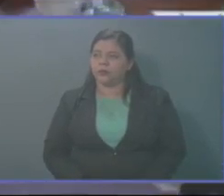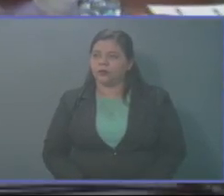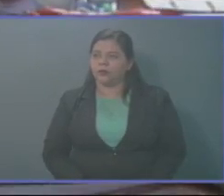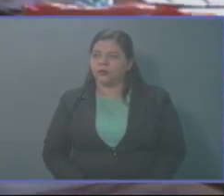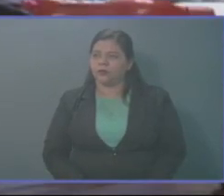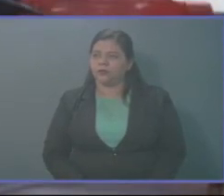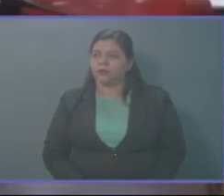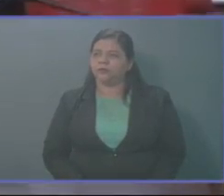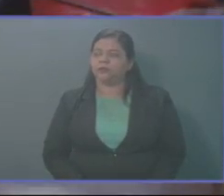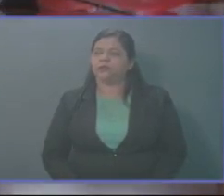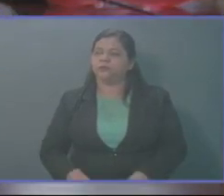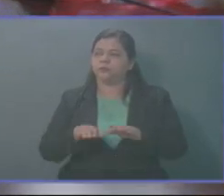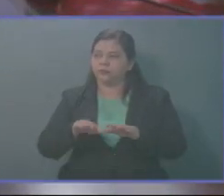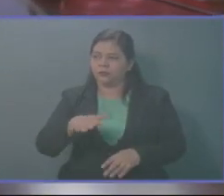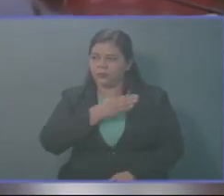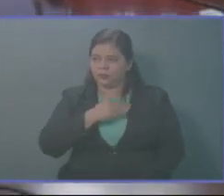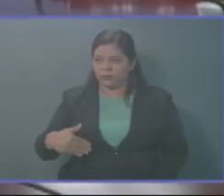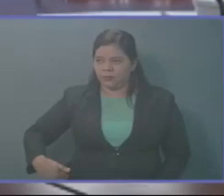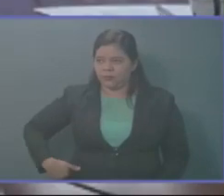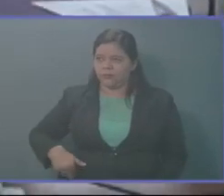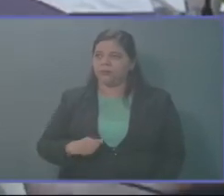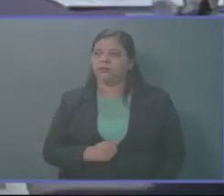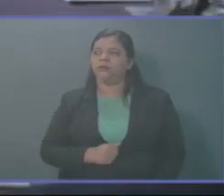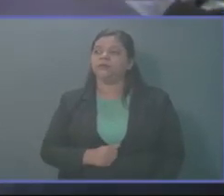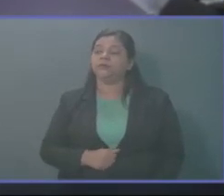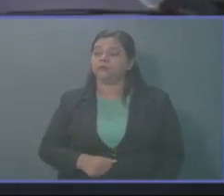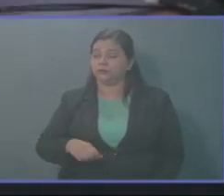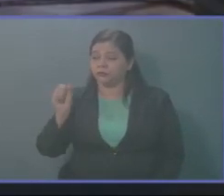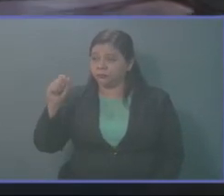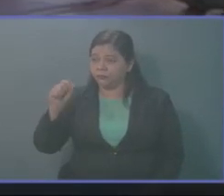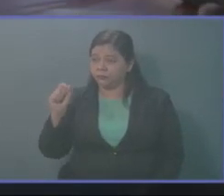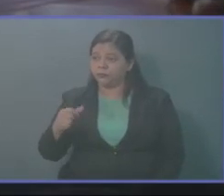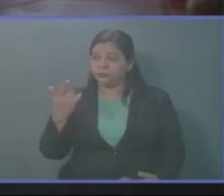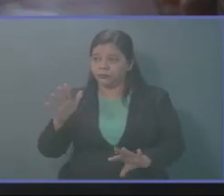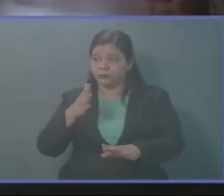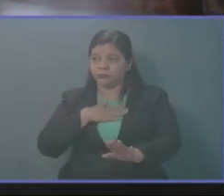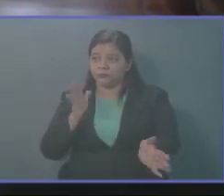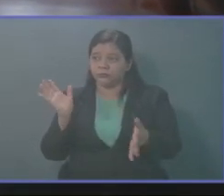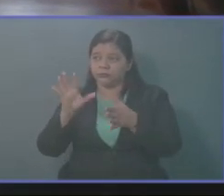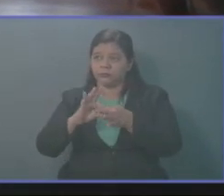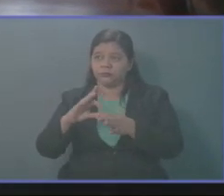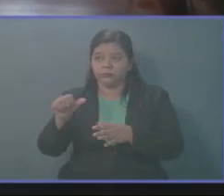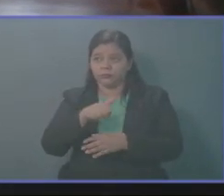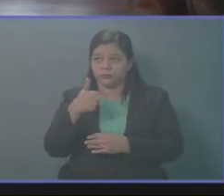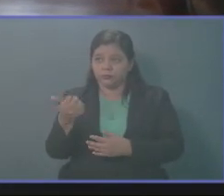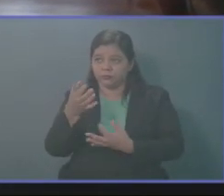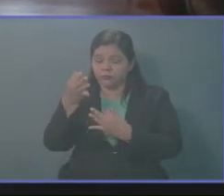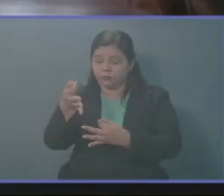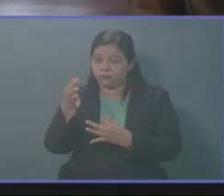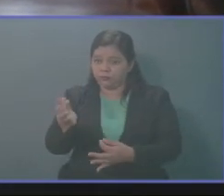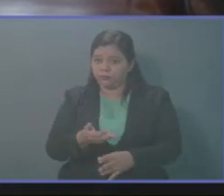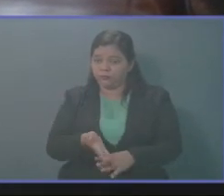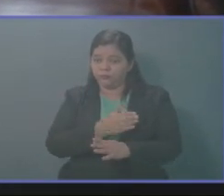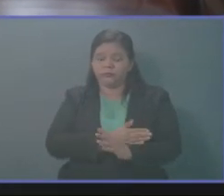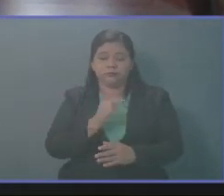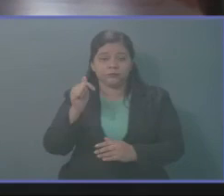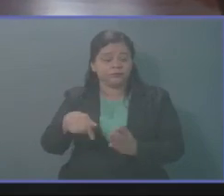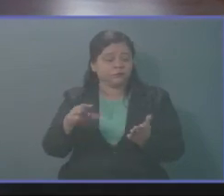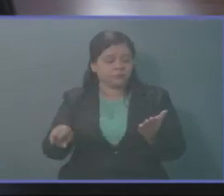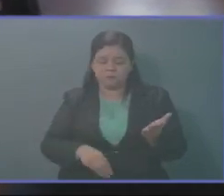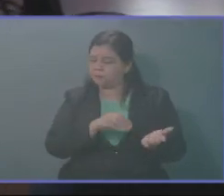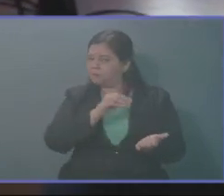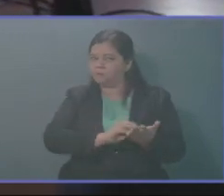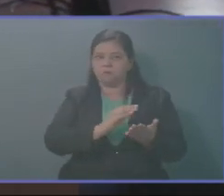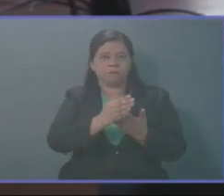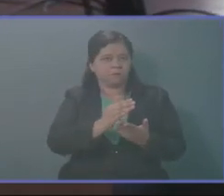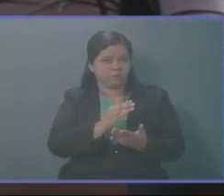Muchas gracias, señor presidente. De hecho, también tiene relación con otras piezas anteriores que no aparecen en la agenda de hoy,